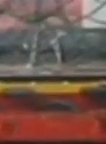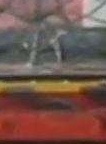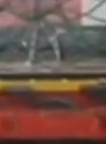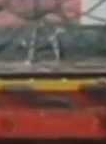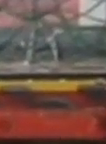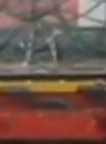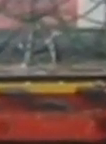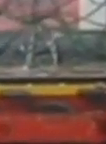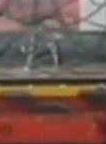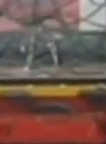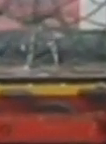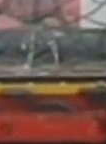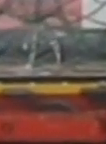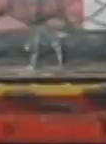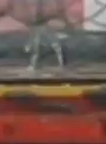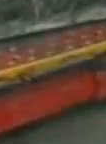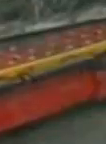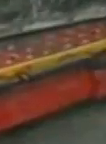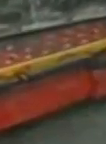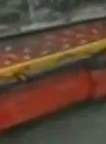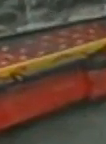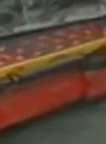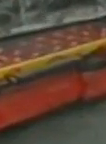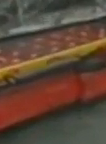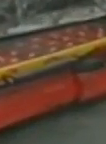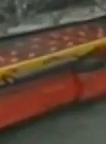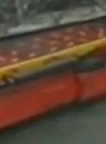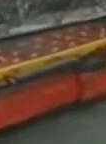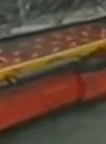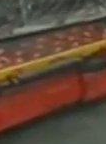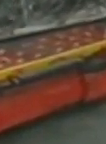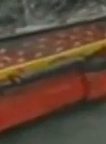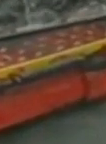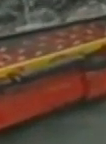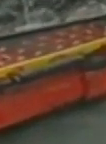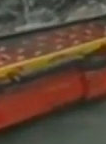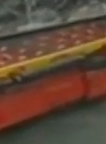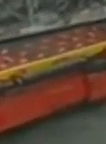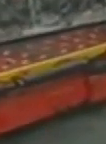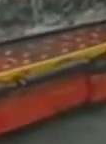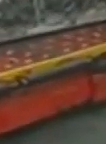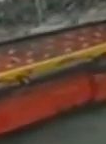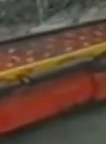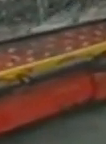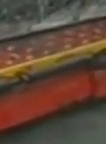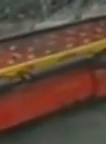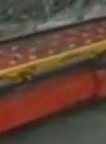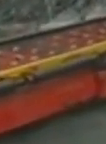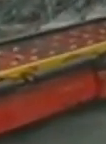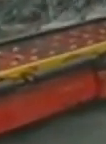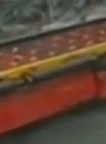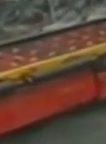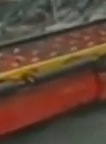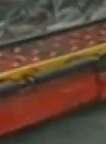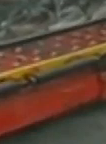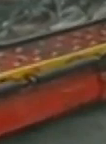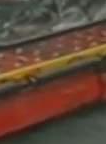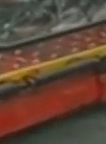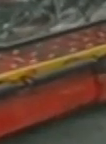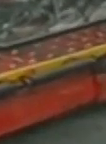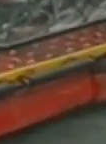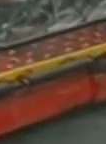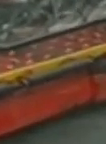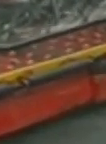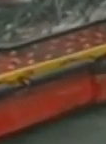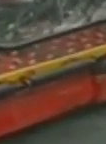que con esta ayuda a la cual se suma ahora la Cruz Roja. En días anteriores recibimos un cargamento también de China, también